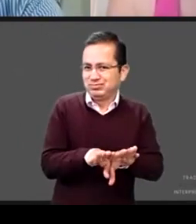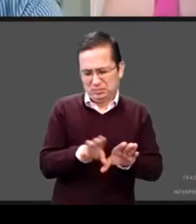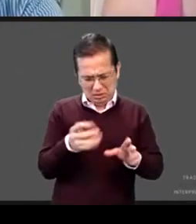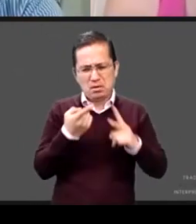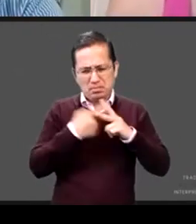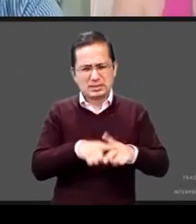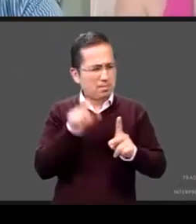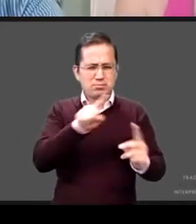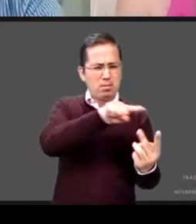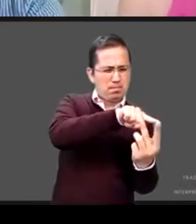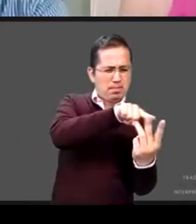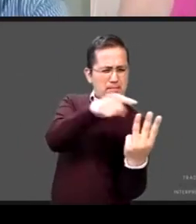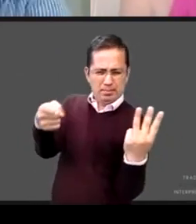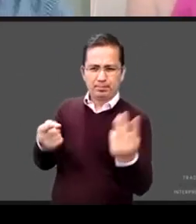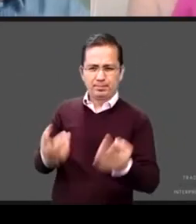la misma secuencia.